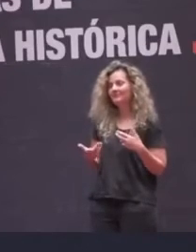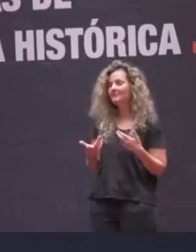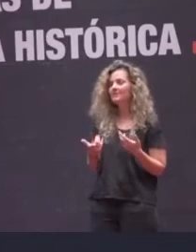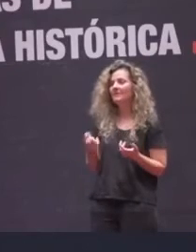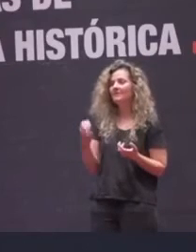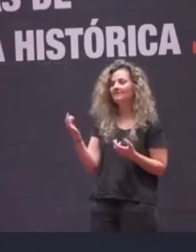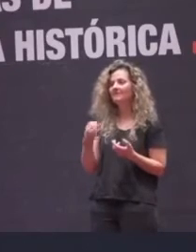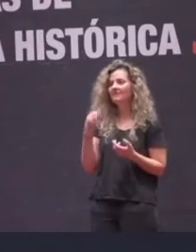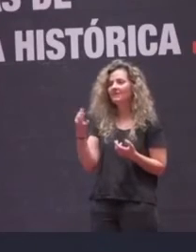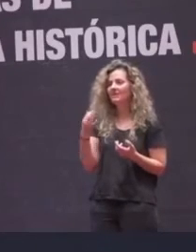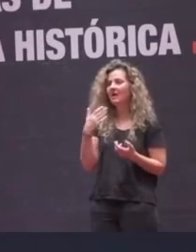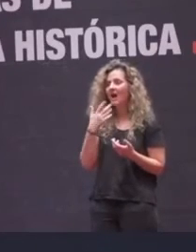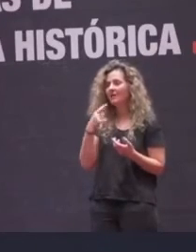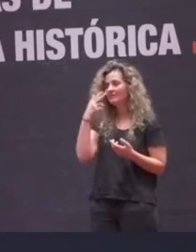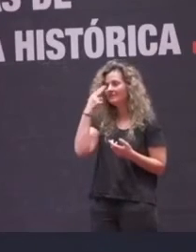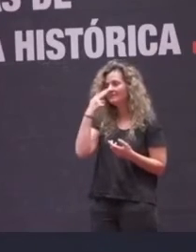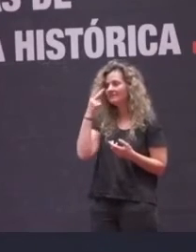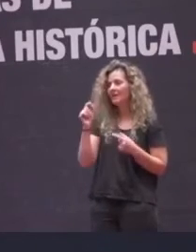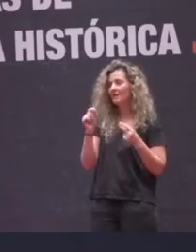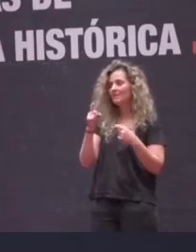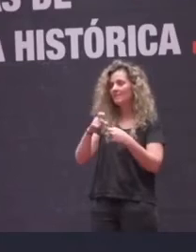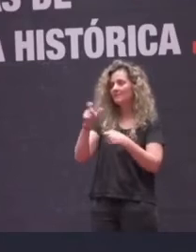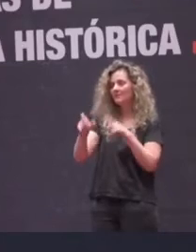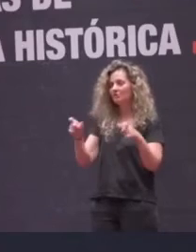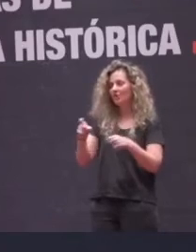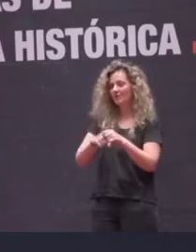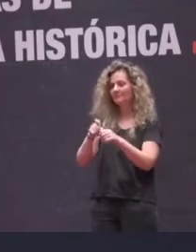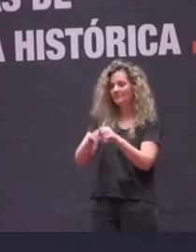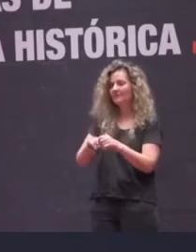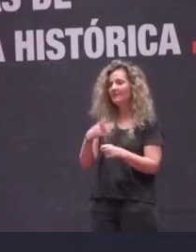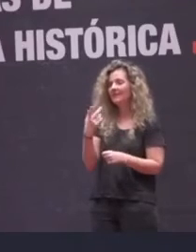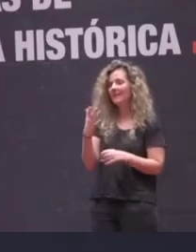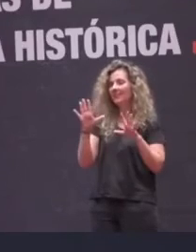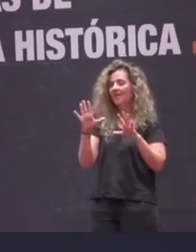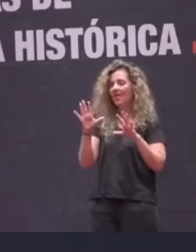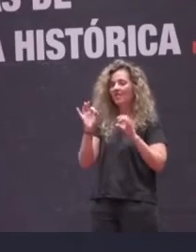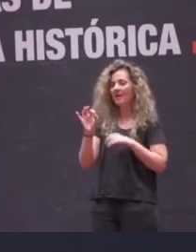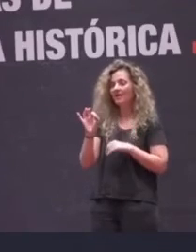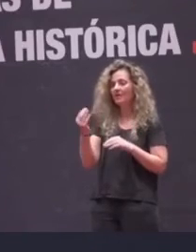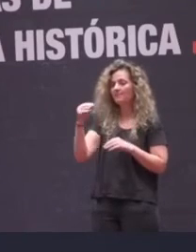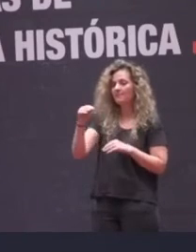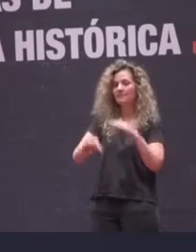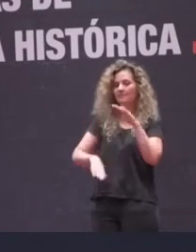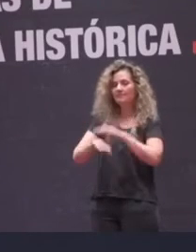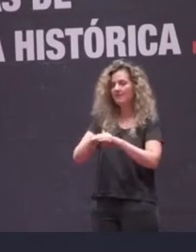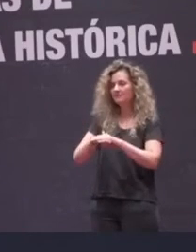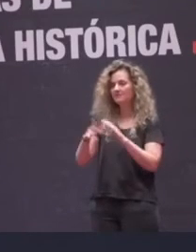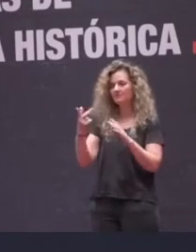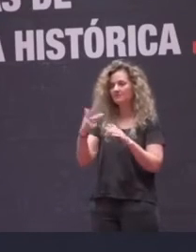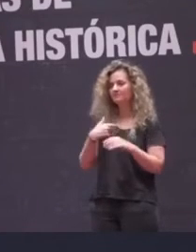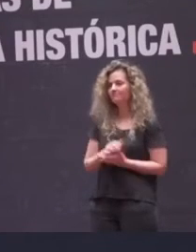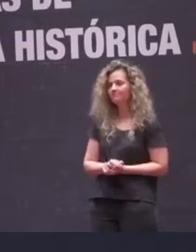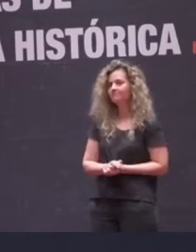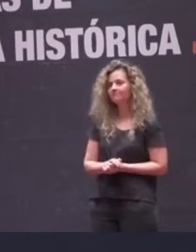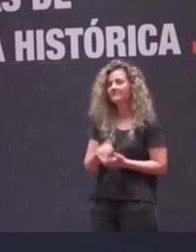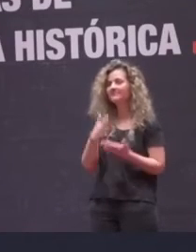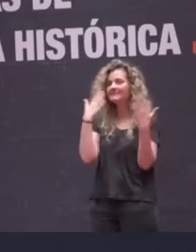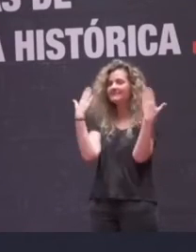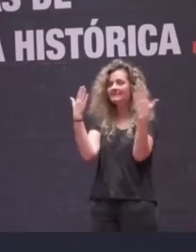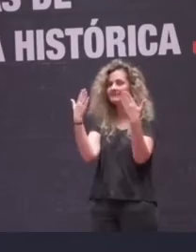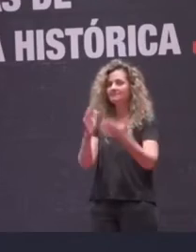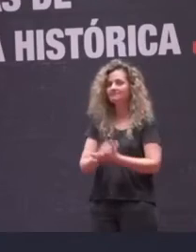haberá varias persoas interesadas en participar e dispoñemos de 10-15 minutos máximos, vale, por respeto aos convidados.